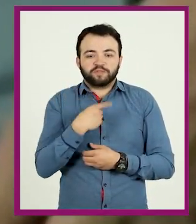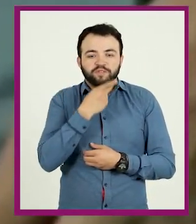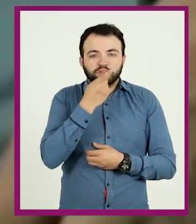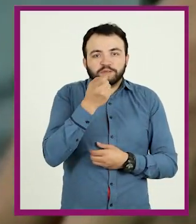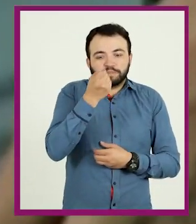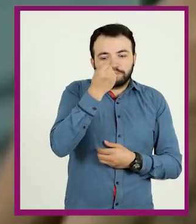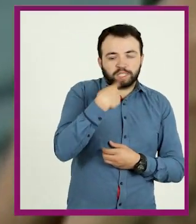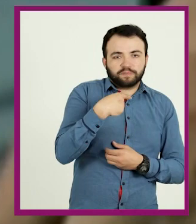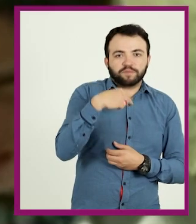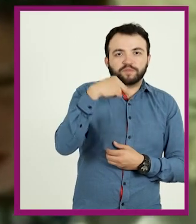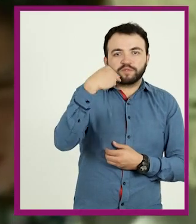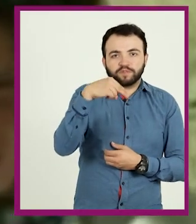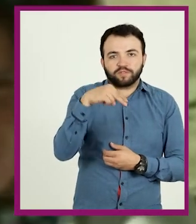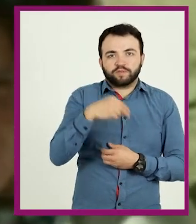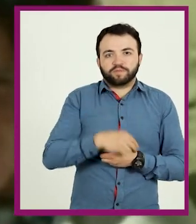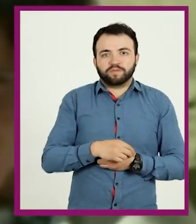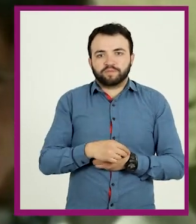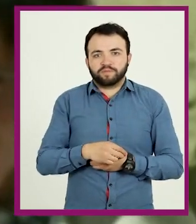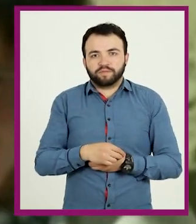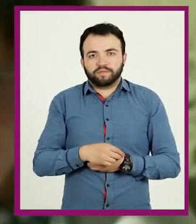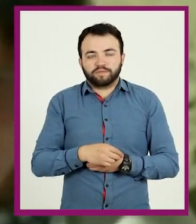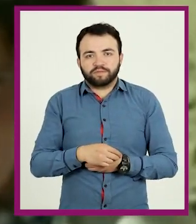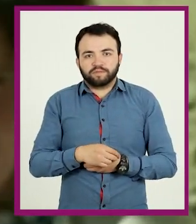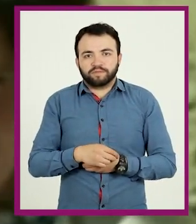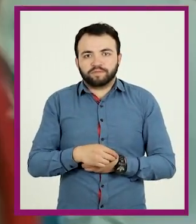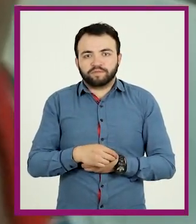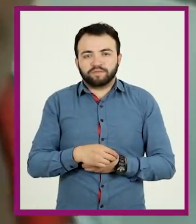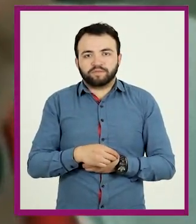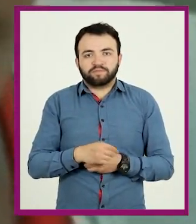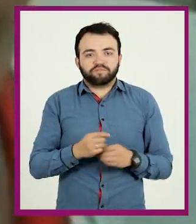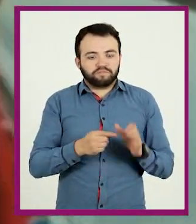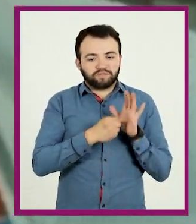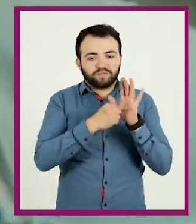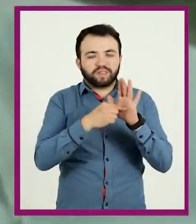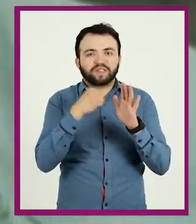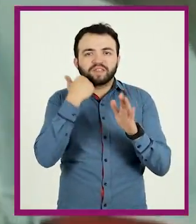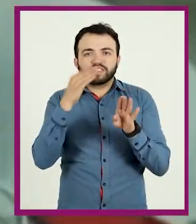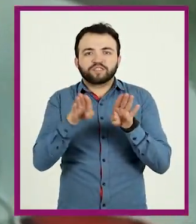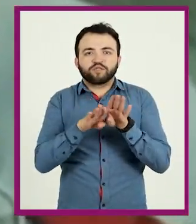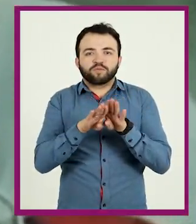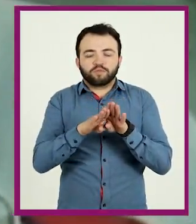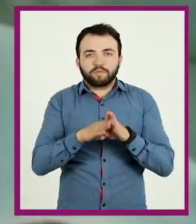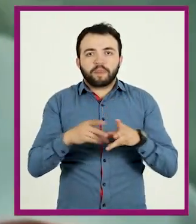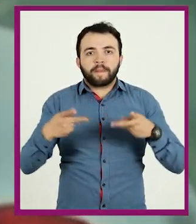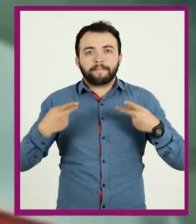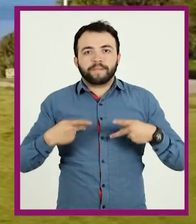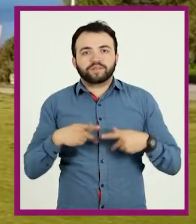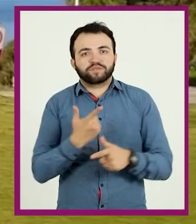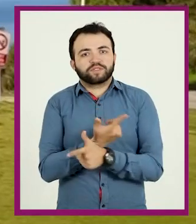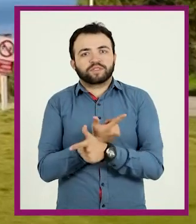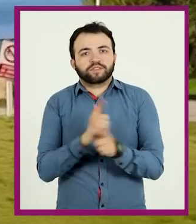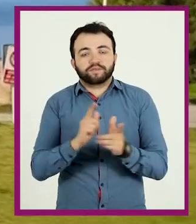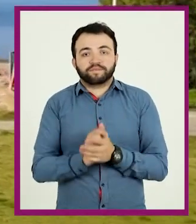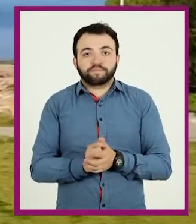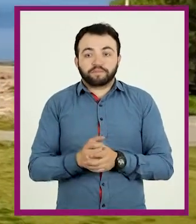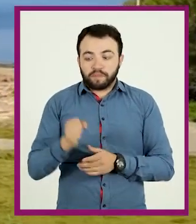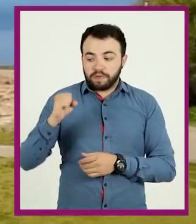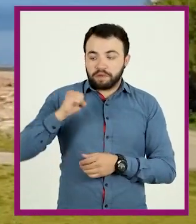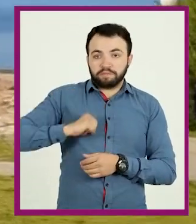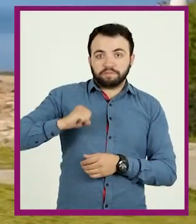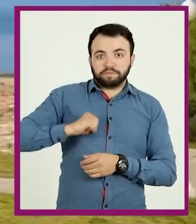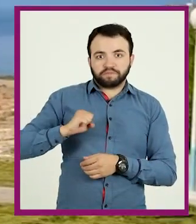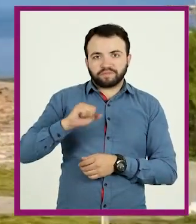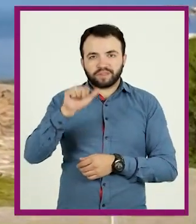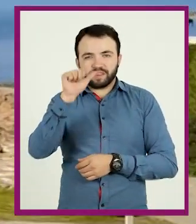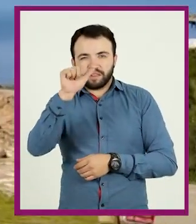hace miles de años, es el de Imatzigen, que significa personas libres. En el siglo